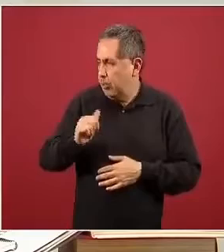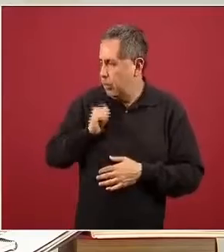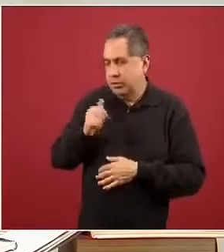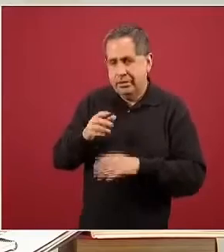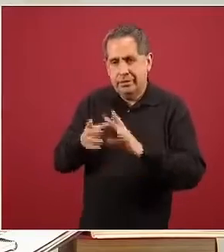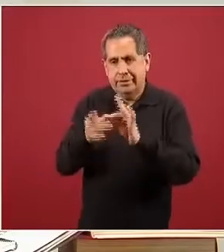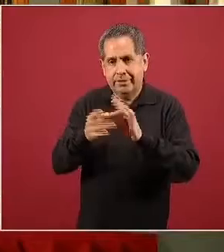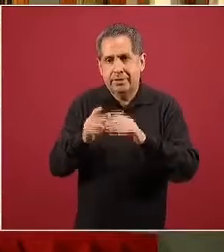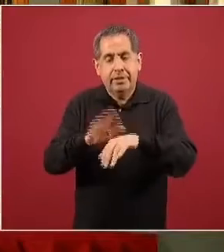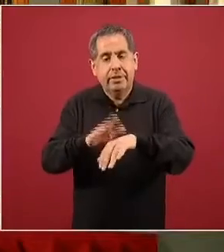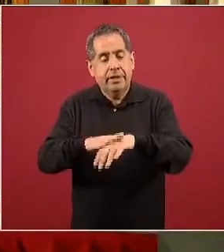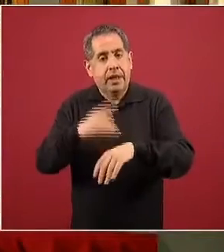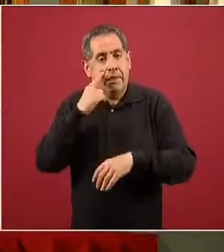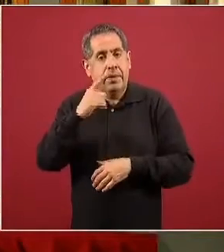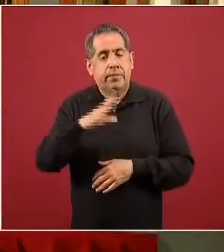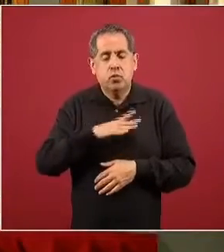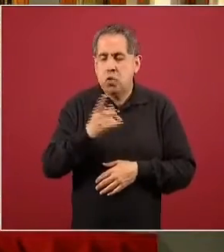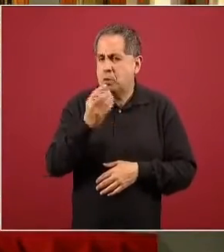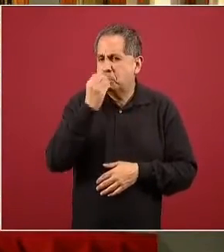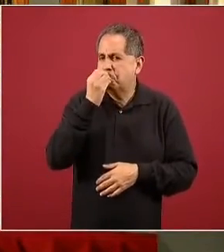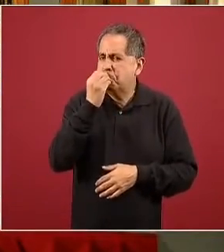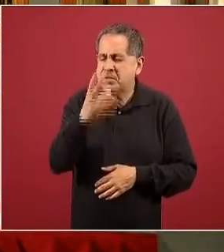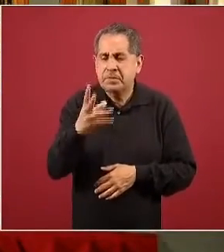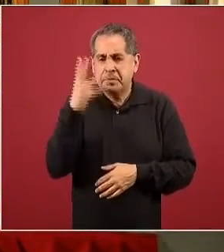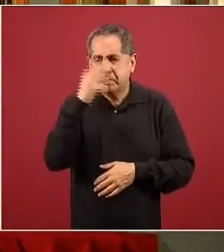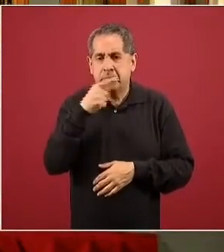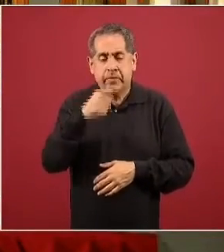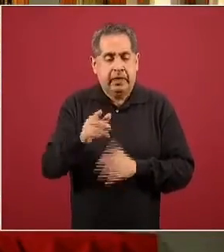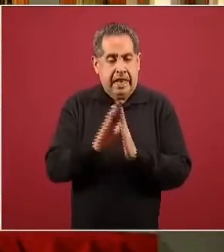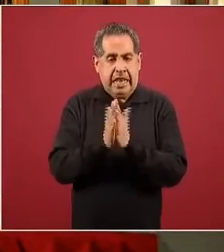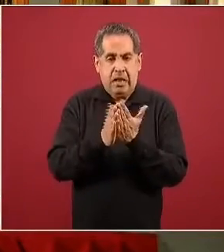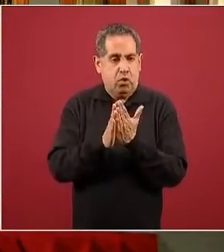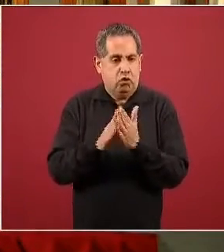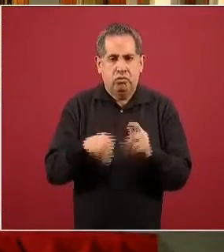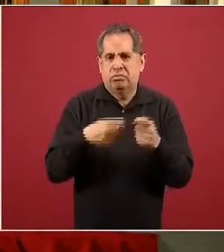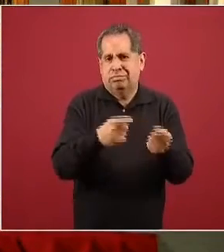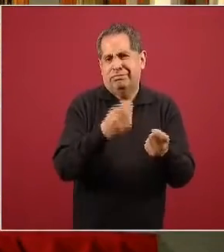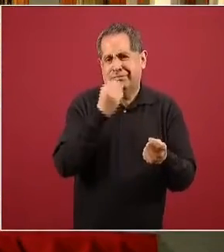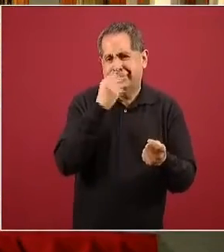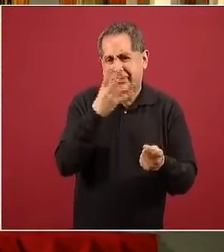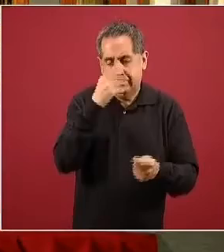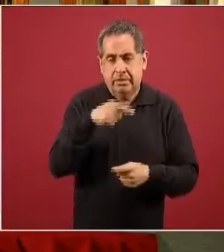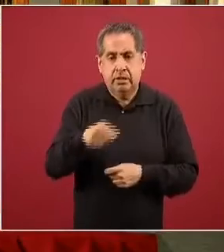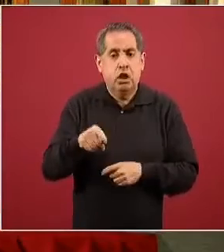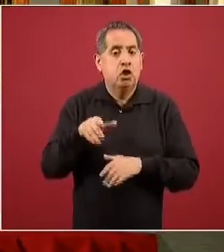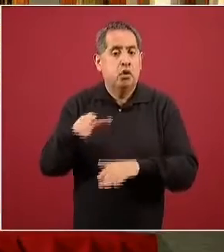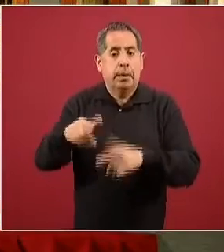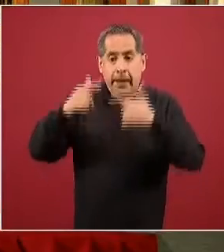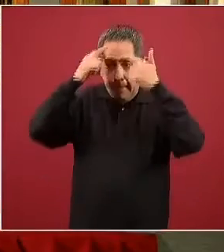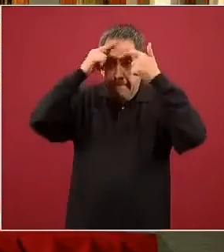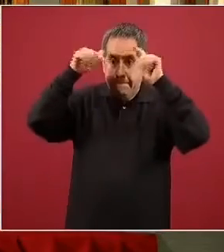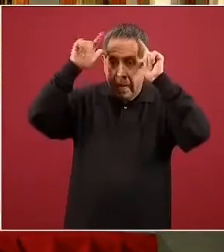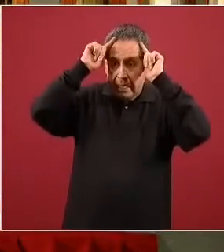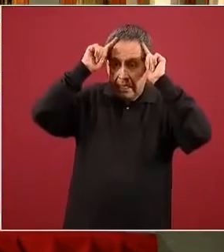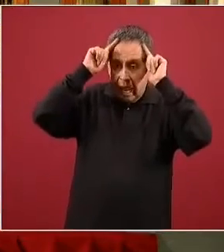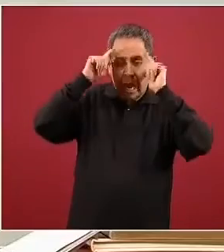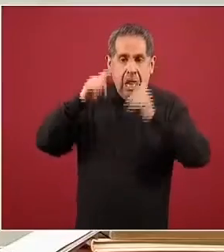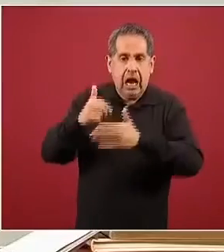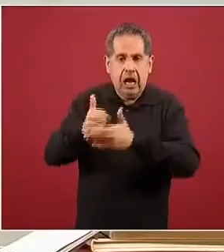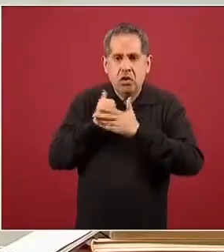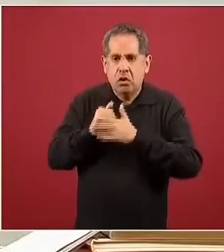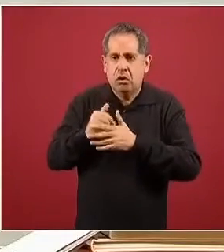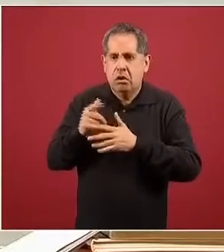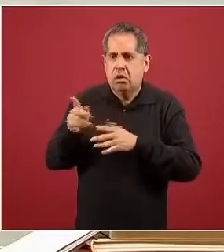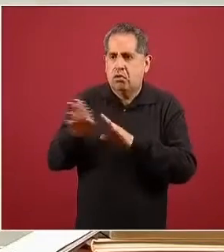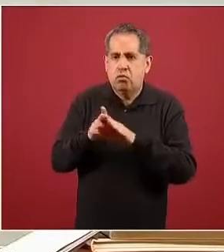aprovechando, mire, hay una experiencia muy bonita de la entrega de libros, que es la Marina, que los lleva a 2 islas